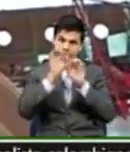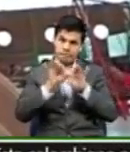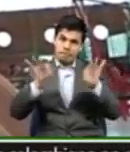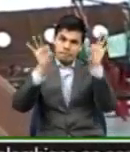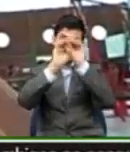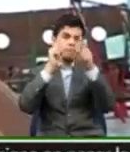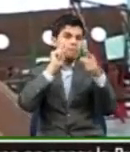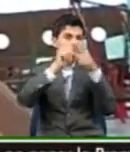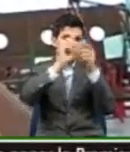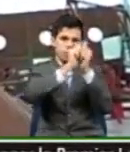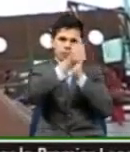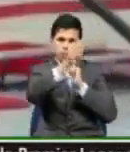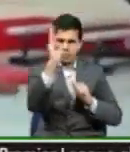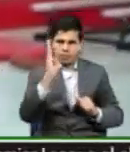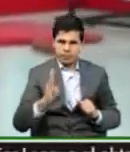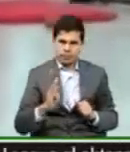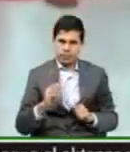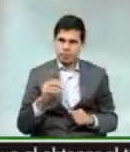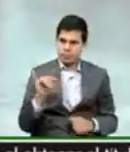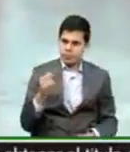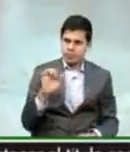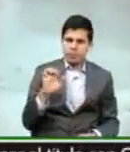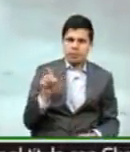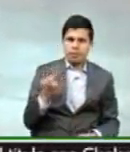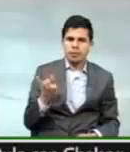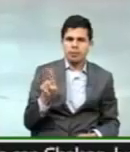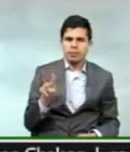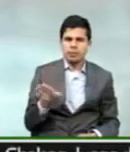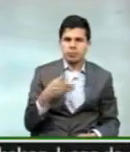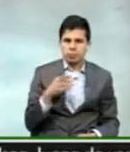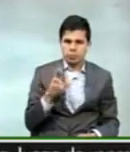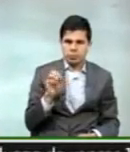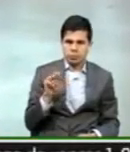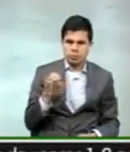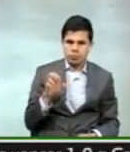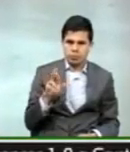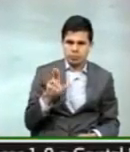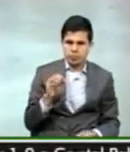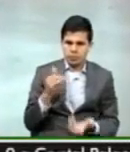importante. Otra gran meta para Jesús Romero serán los Juegos Paranacionales, que